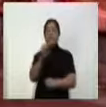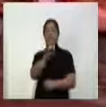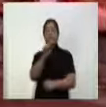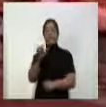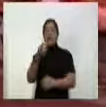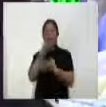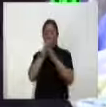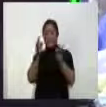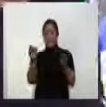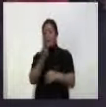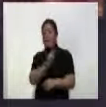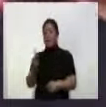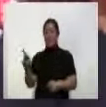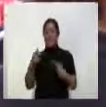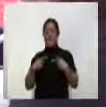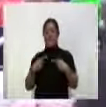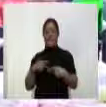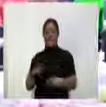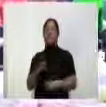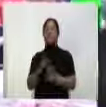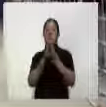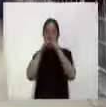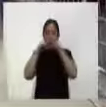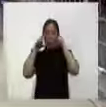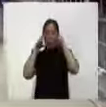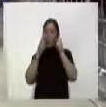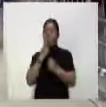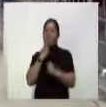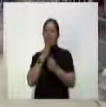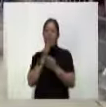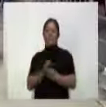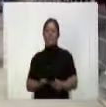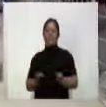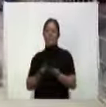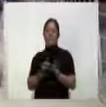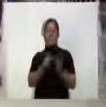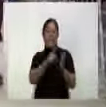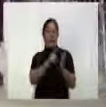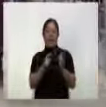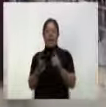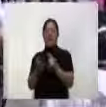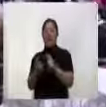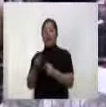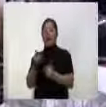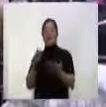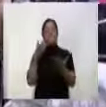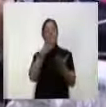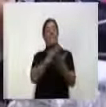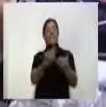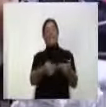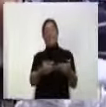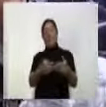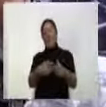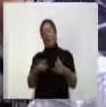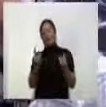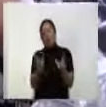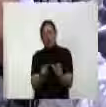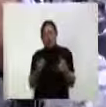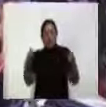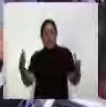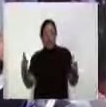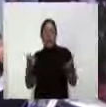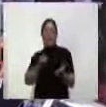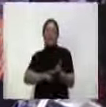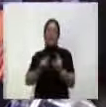en general la importancia del uso de cubrebocas y de alcohol gel al acudir a tianguis y mercados de la entidad. Con